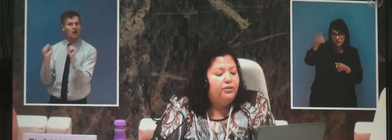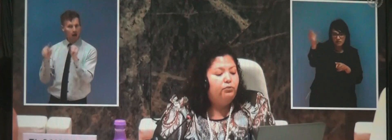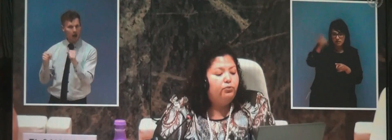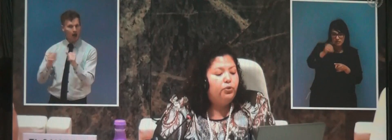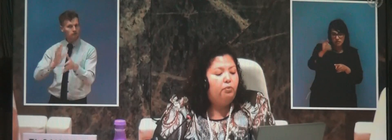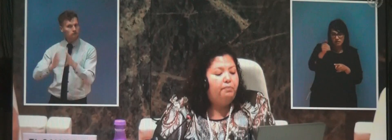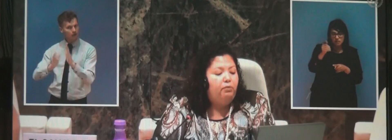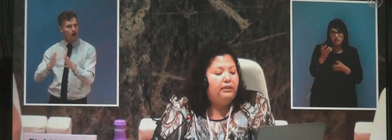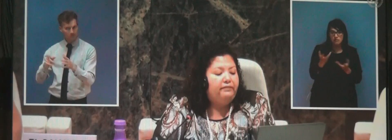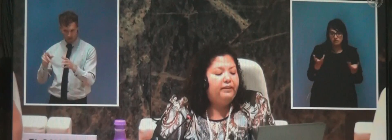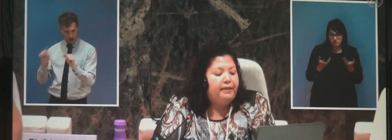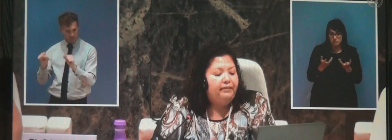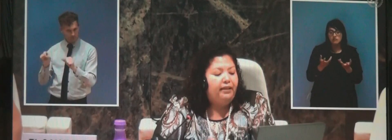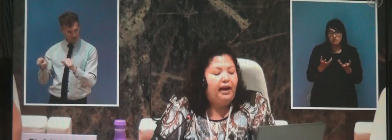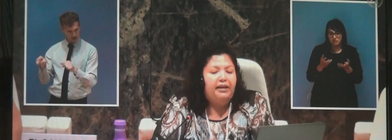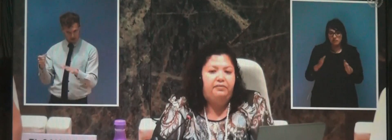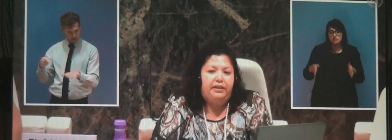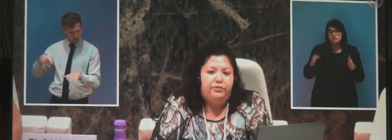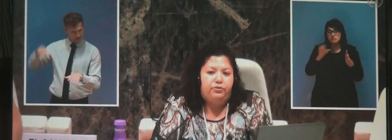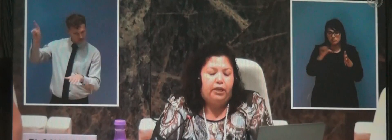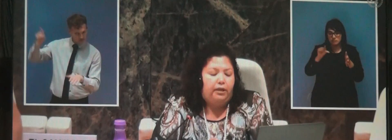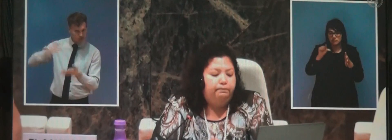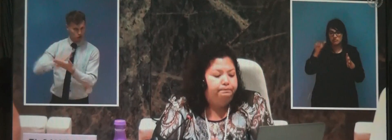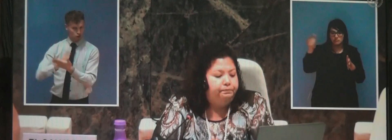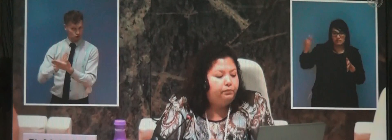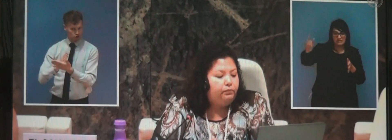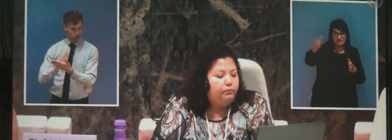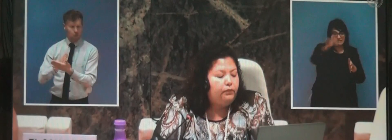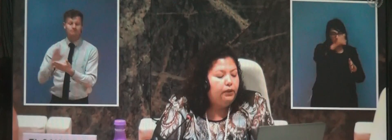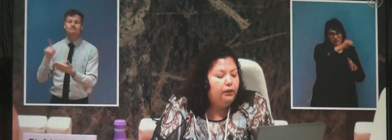de la institución paulatinamente a nivel nacional.